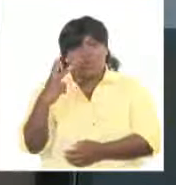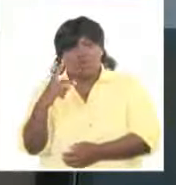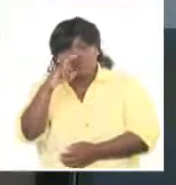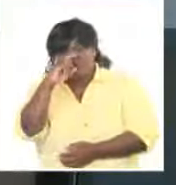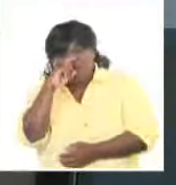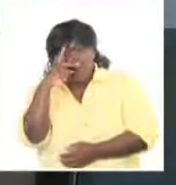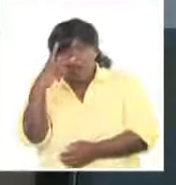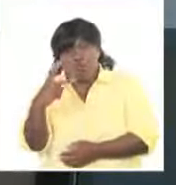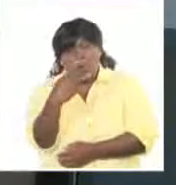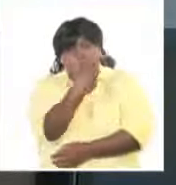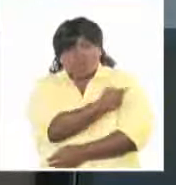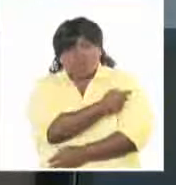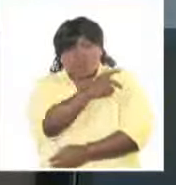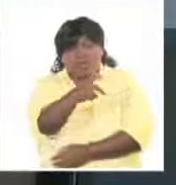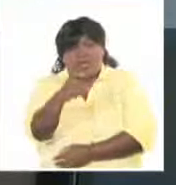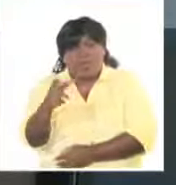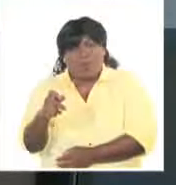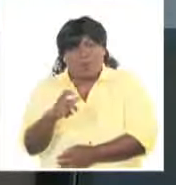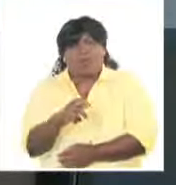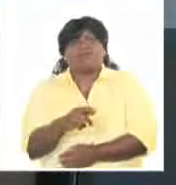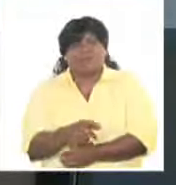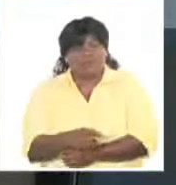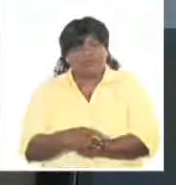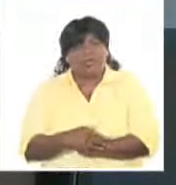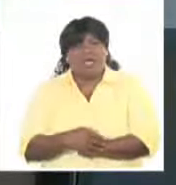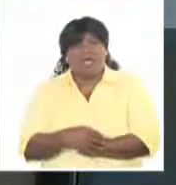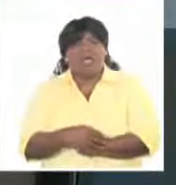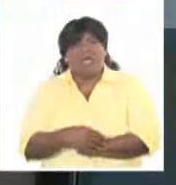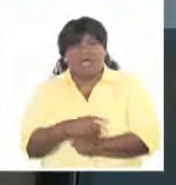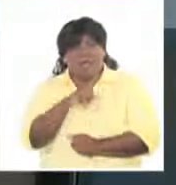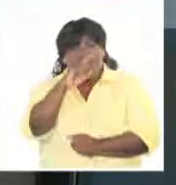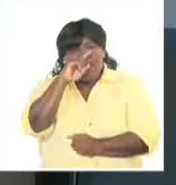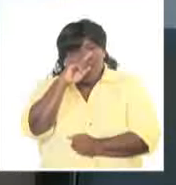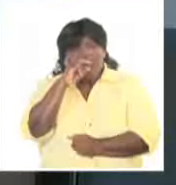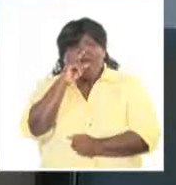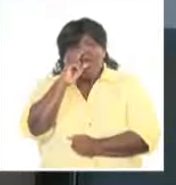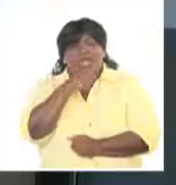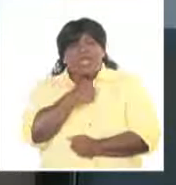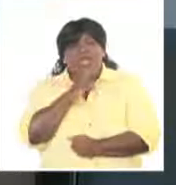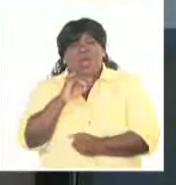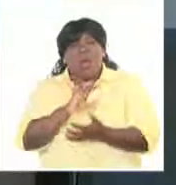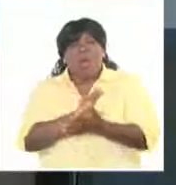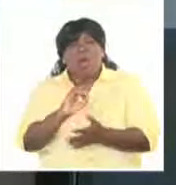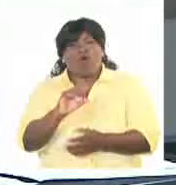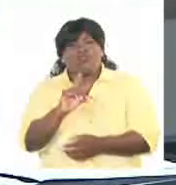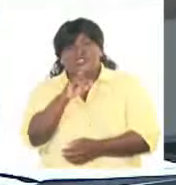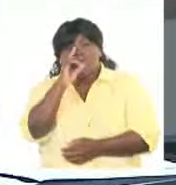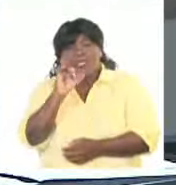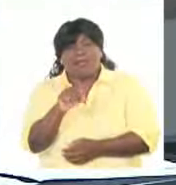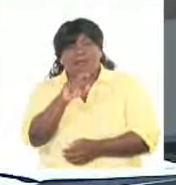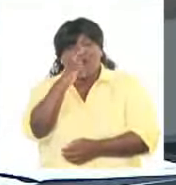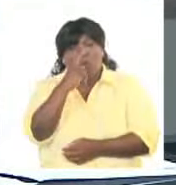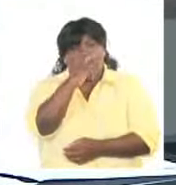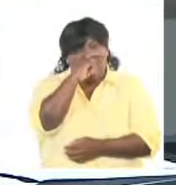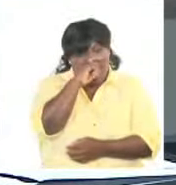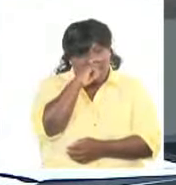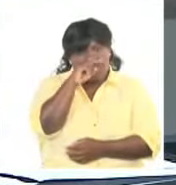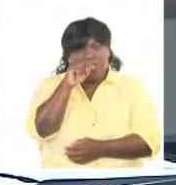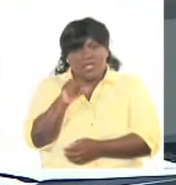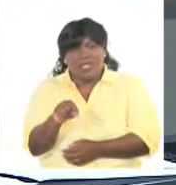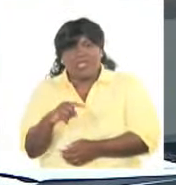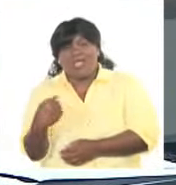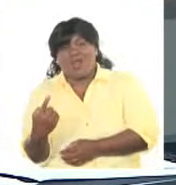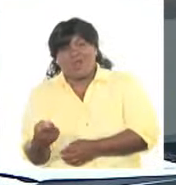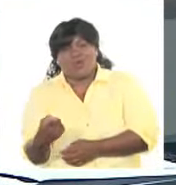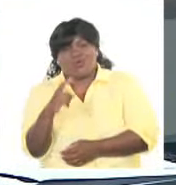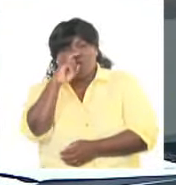poniendo, el neumocil para los de un año y el quimivío, que es la de producción cubana para los